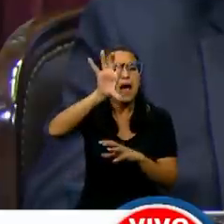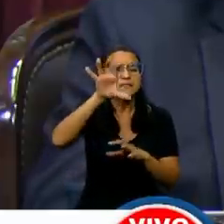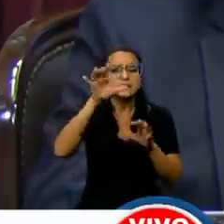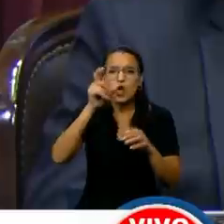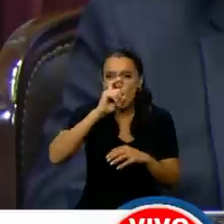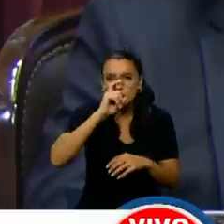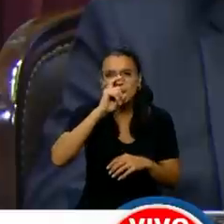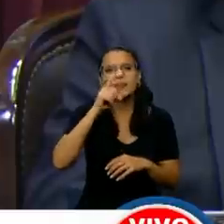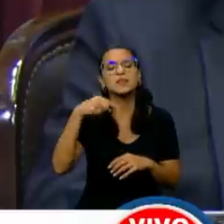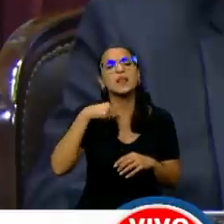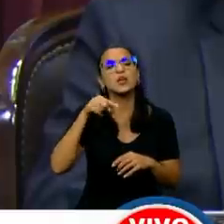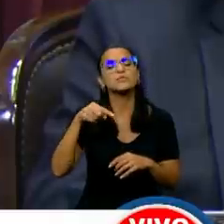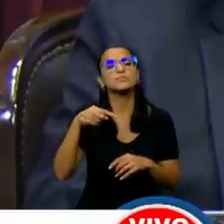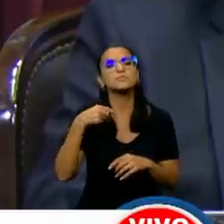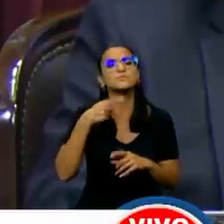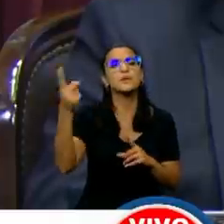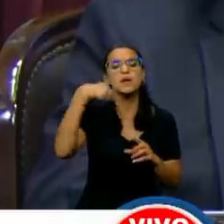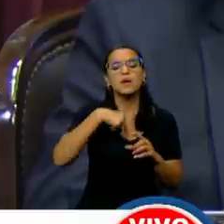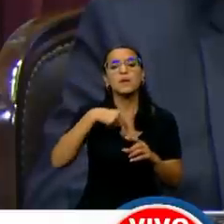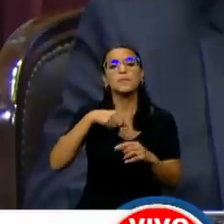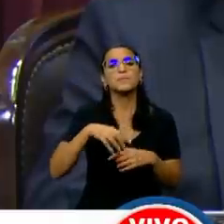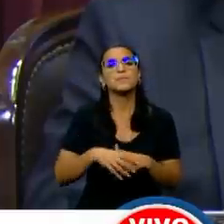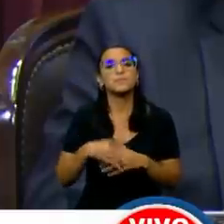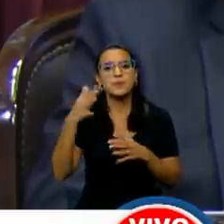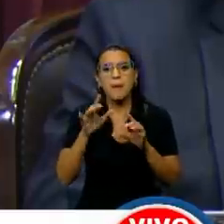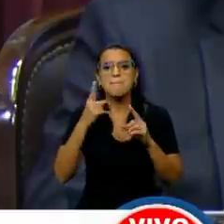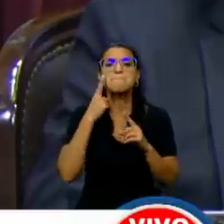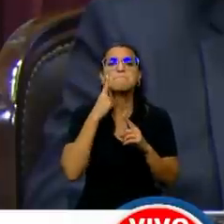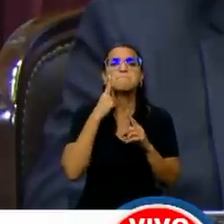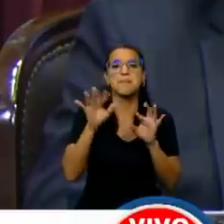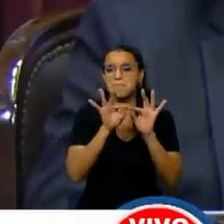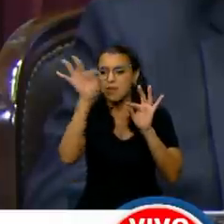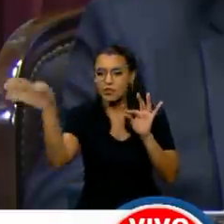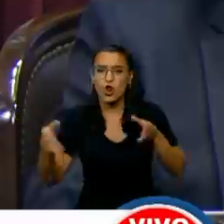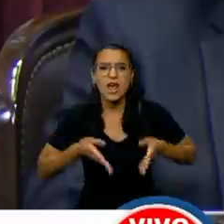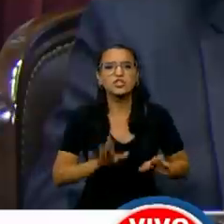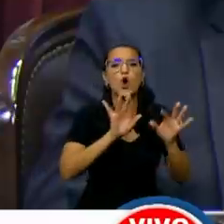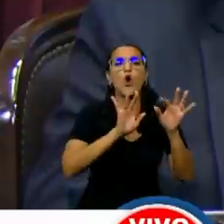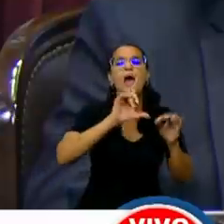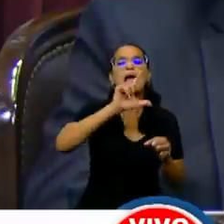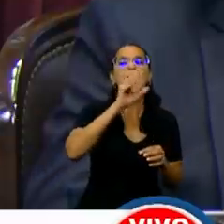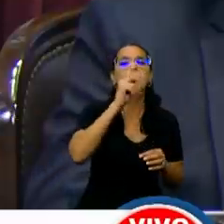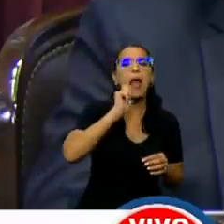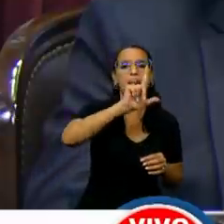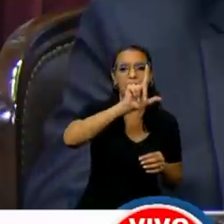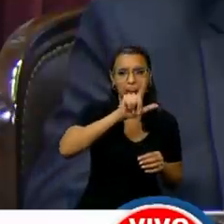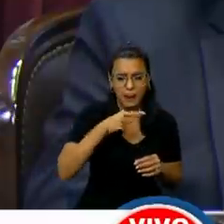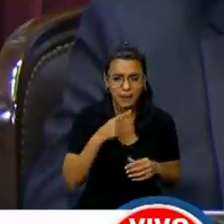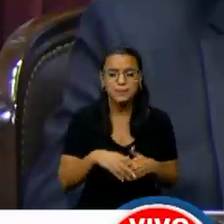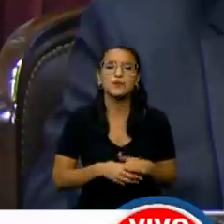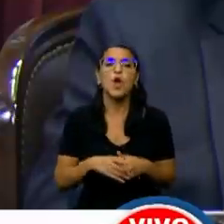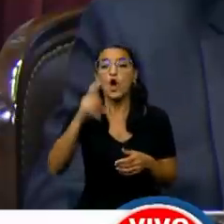vengo de un paraje que nacía a mil metros nació cabras corrientes